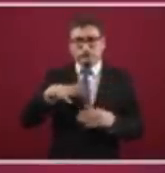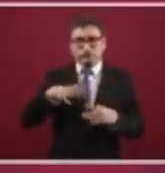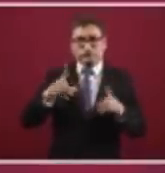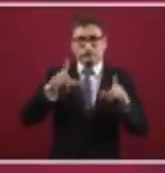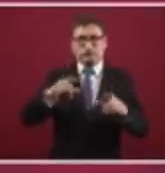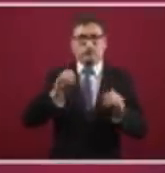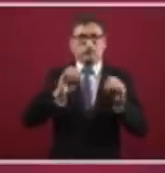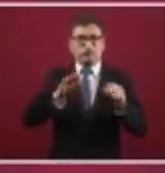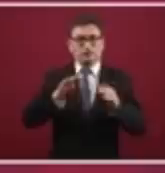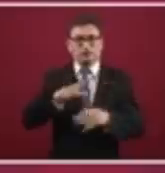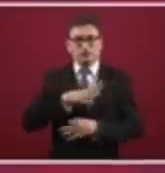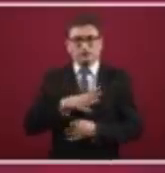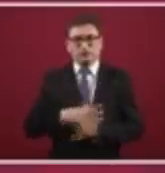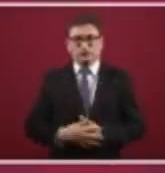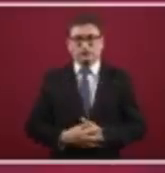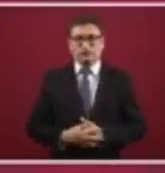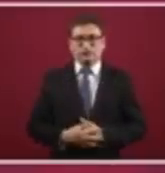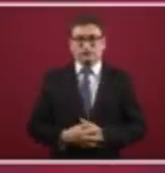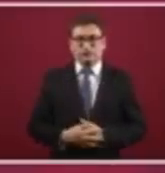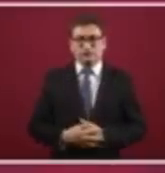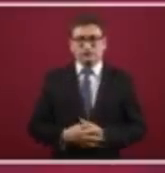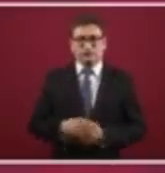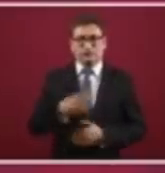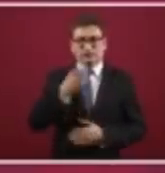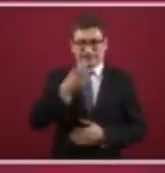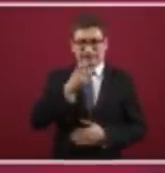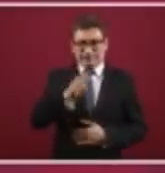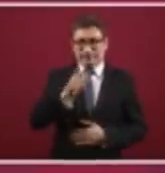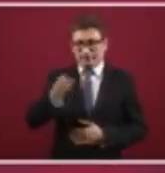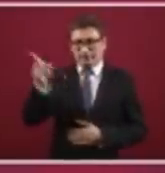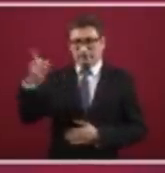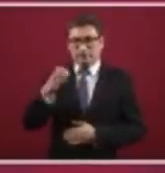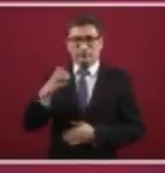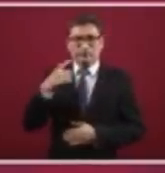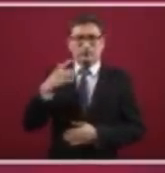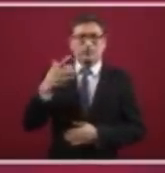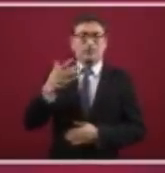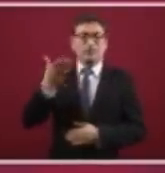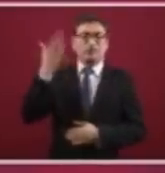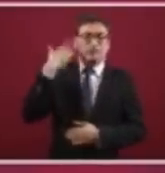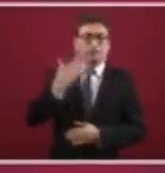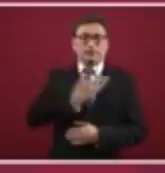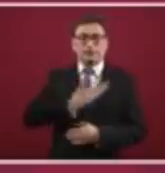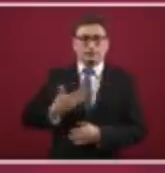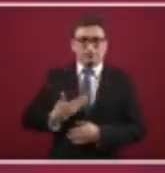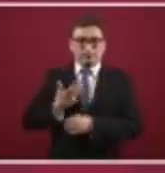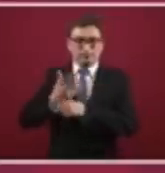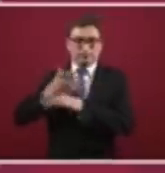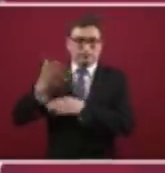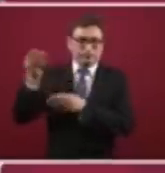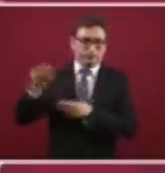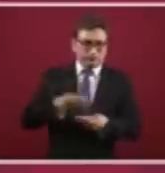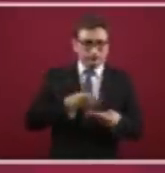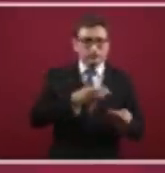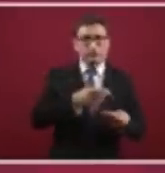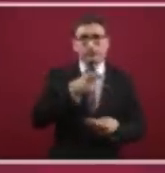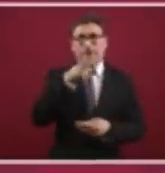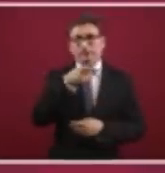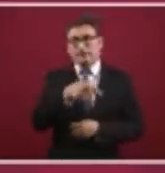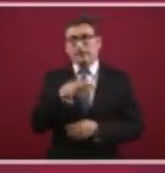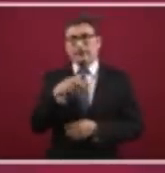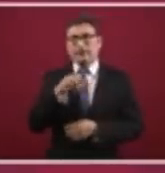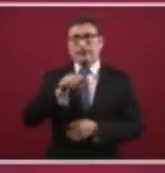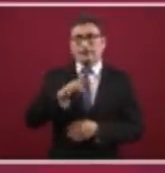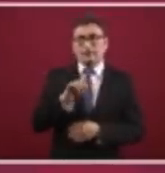oficina de esa visita y es un buen presidente de